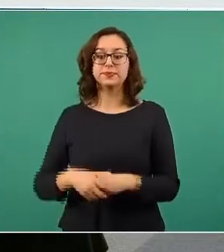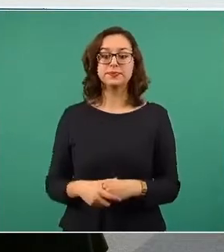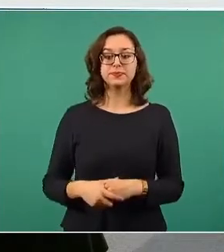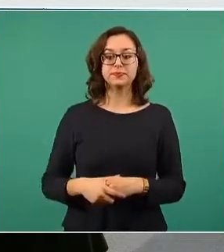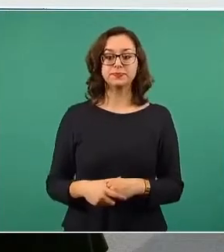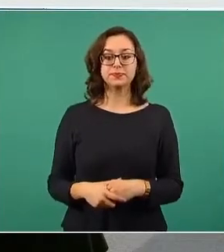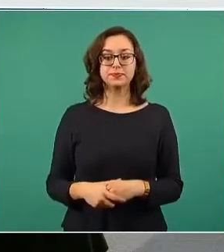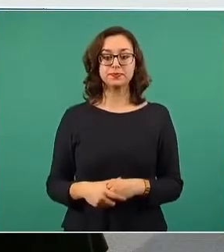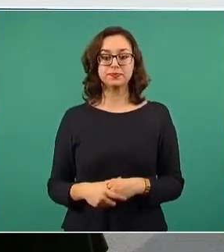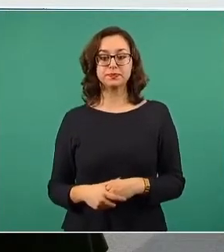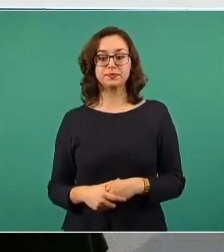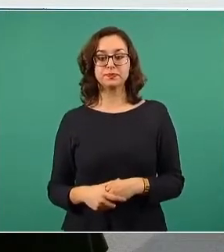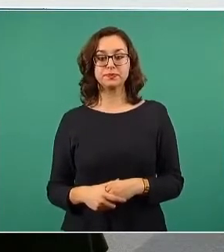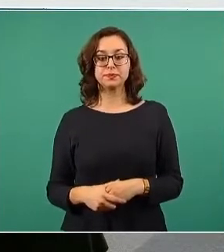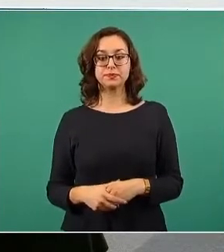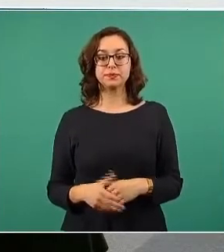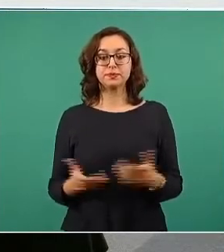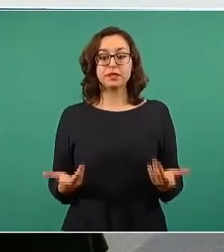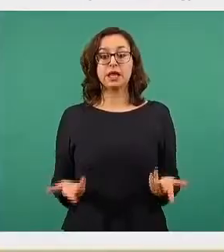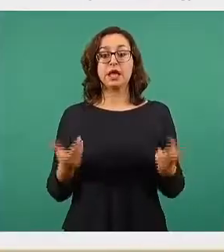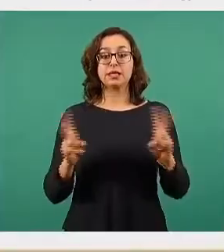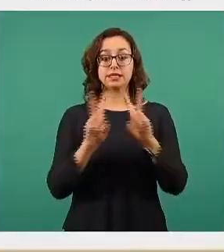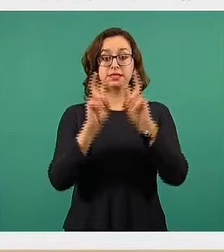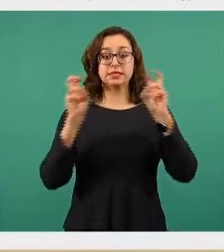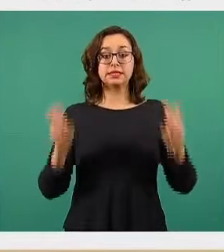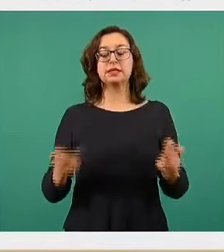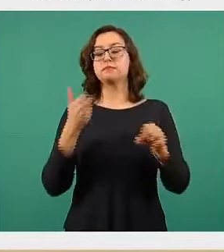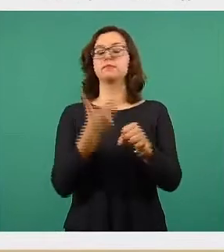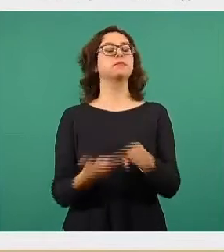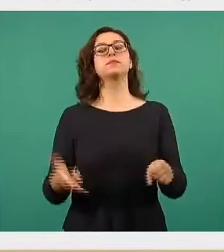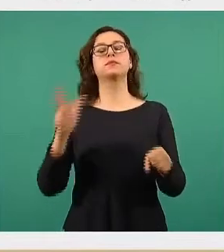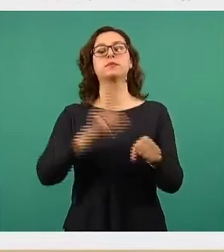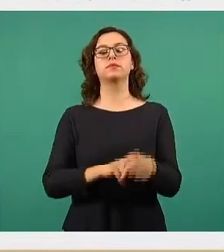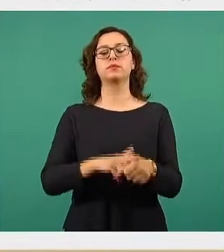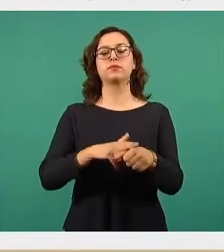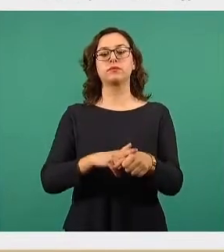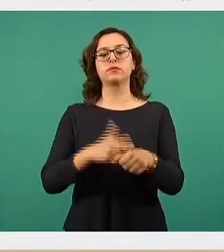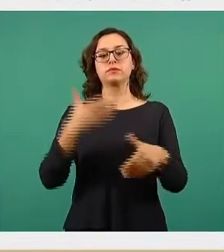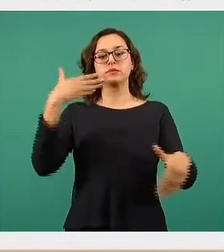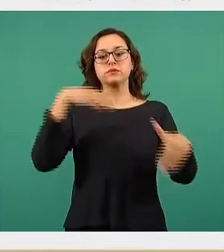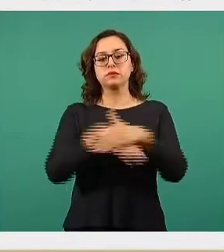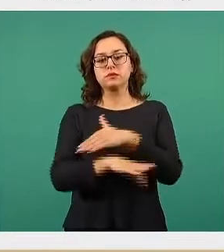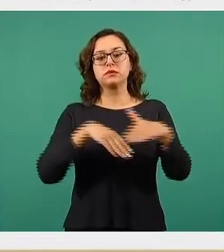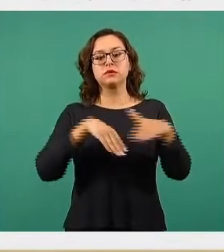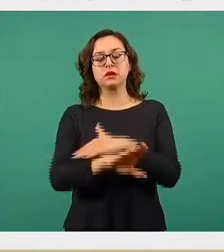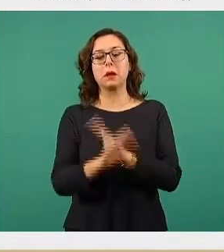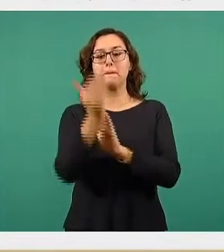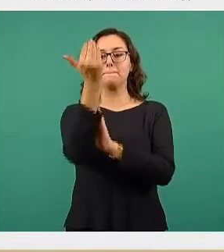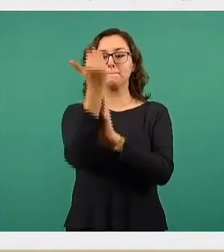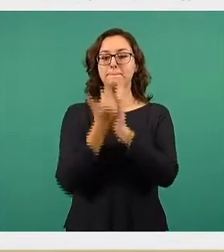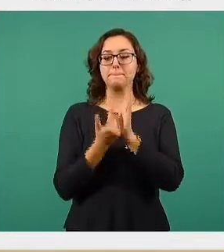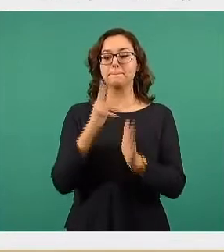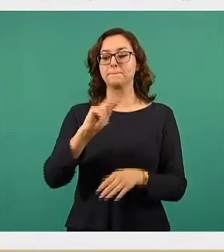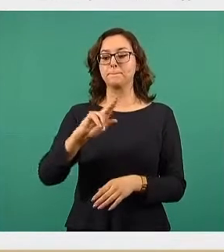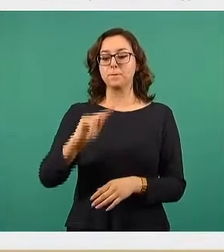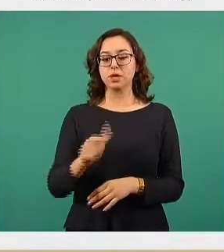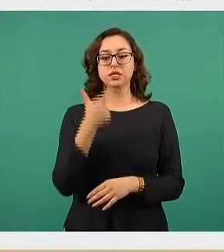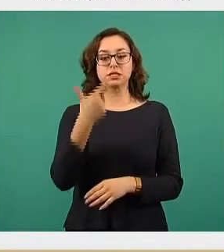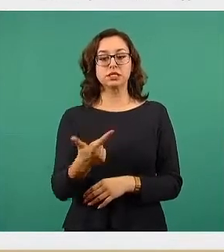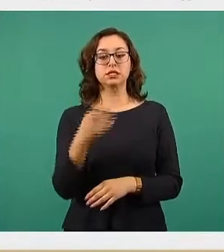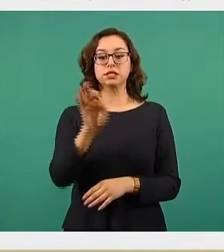Sobre la hospitalización, una disminución del 87%, evidentemente también